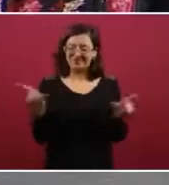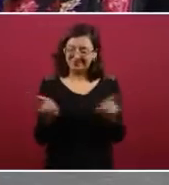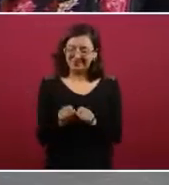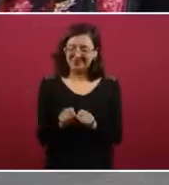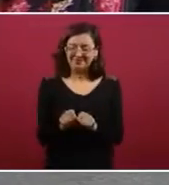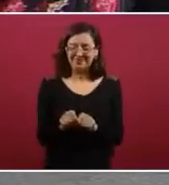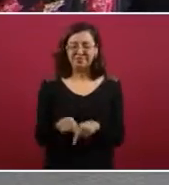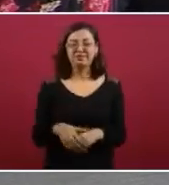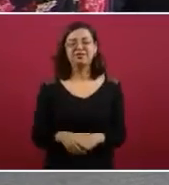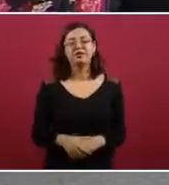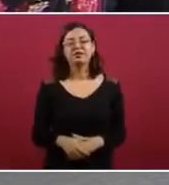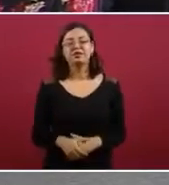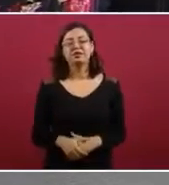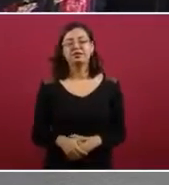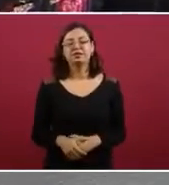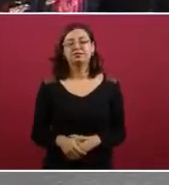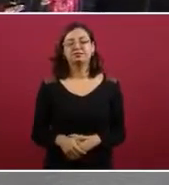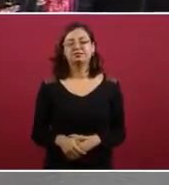Pienso que